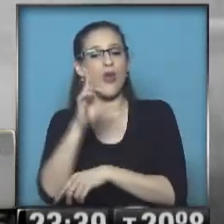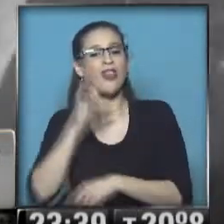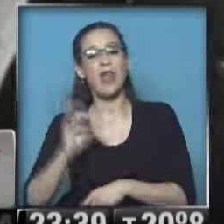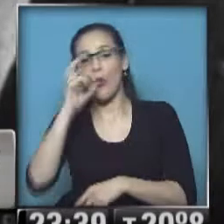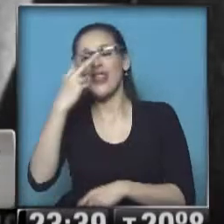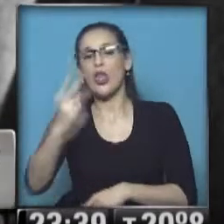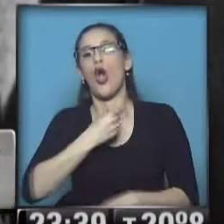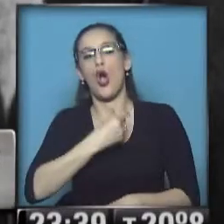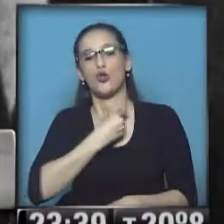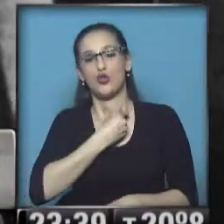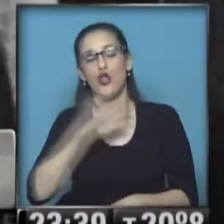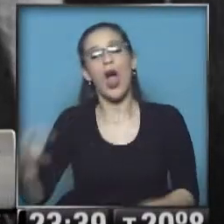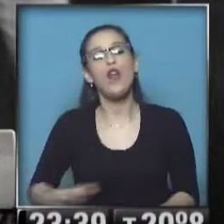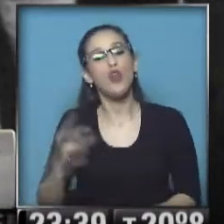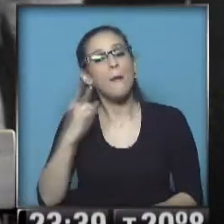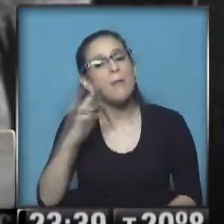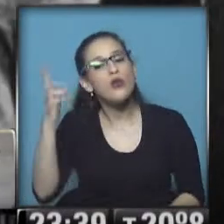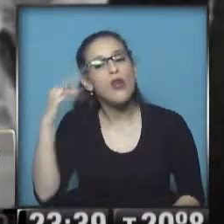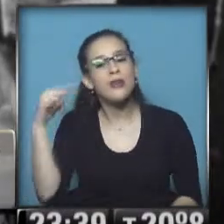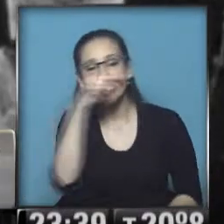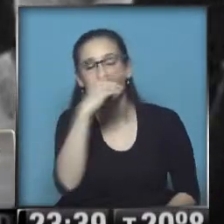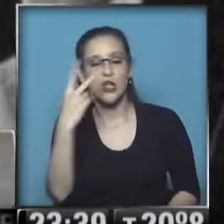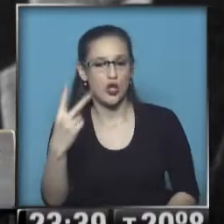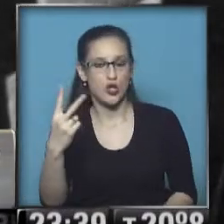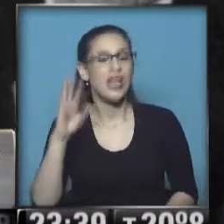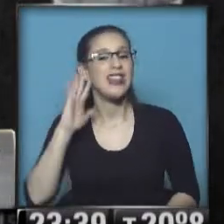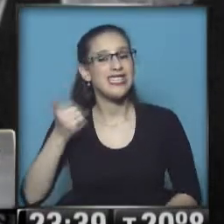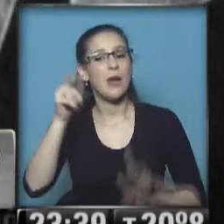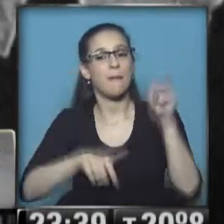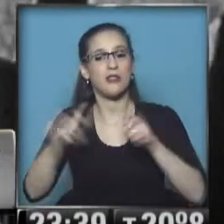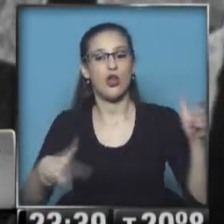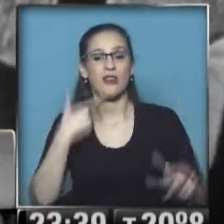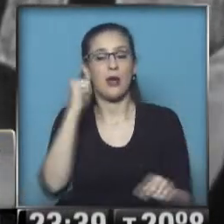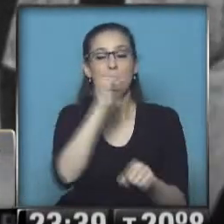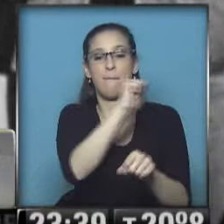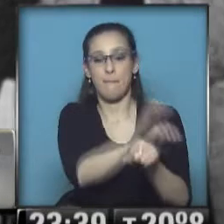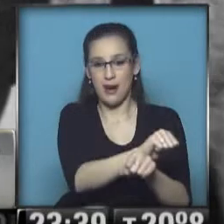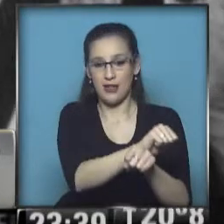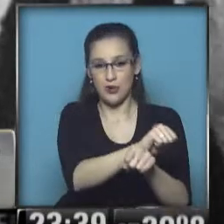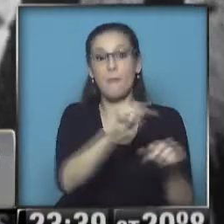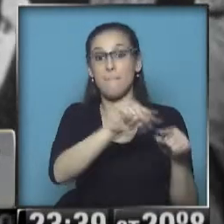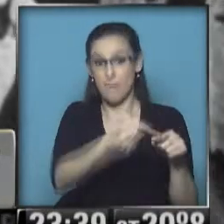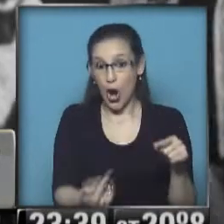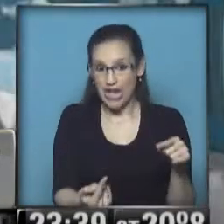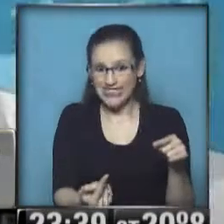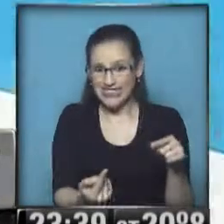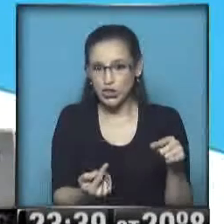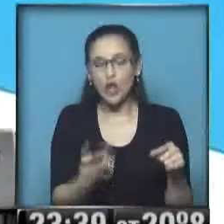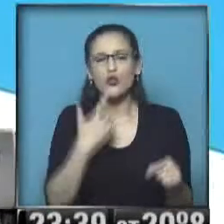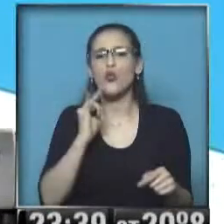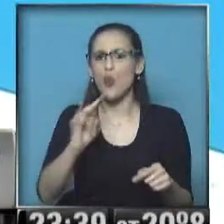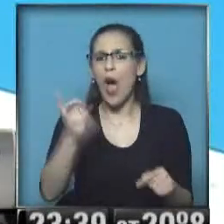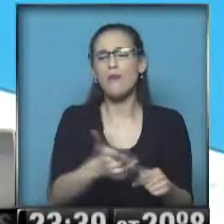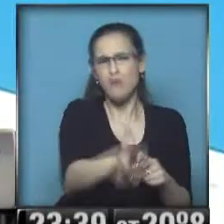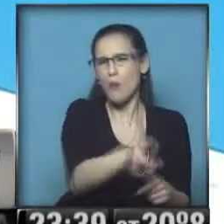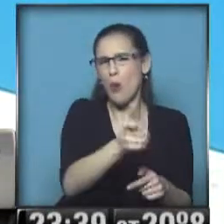de 1972, 16 presos políticos fueron acribillados a balazos en